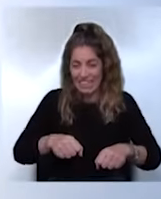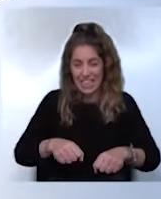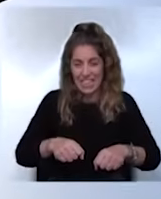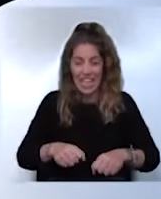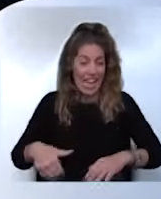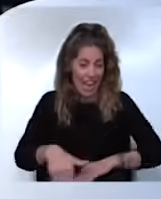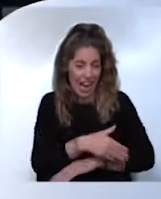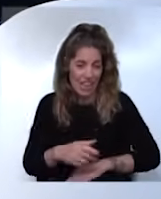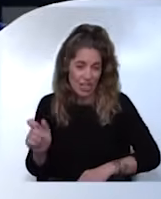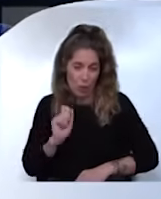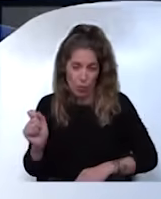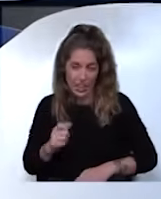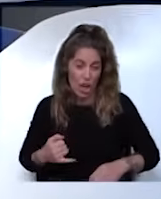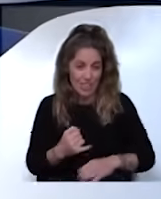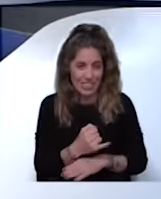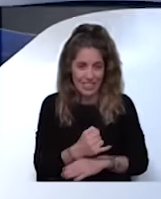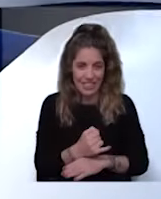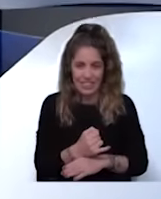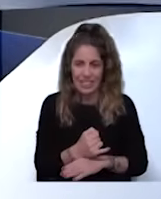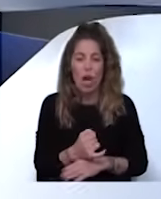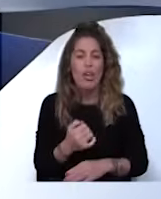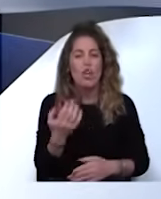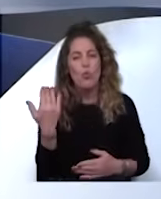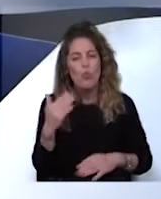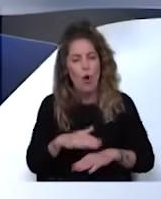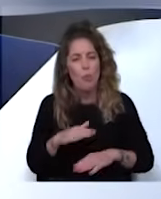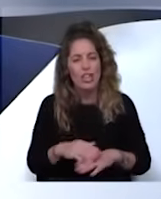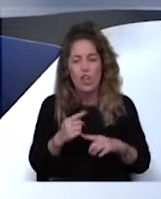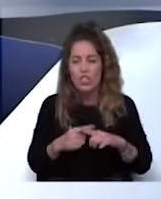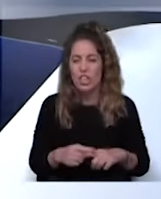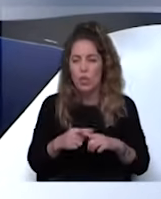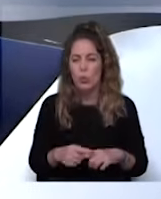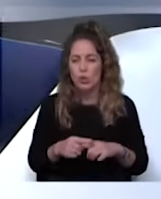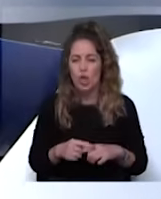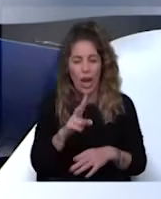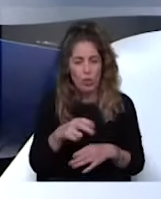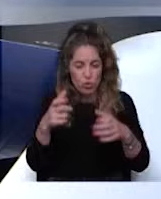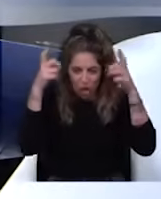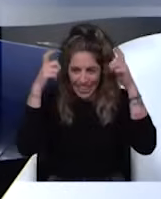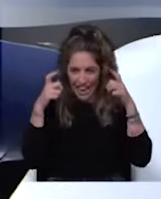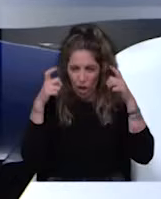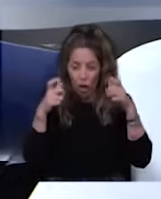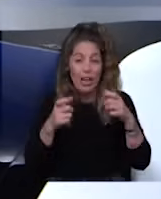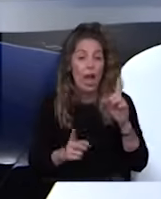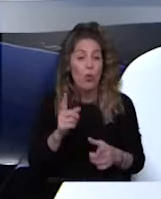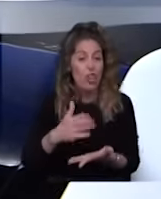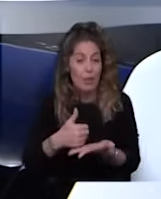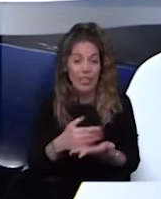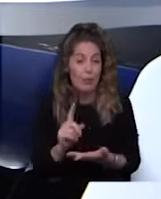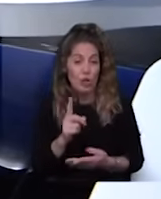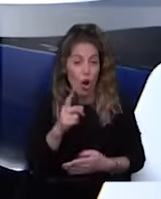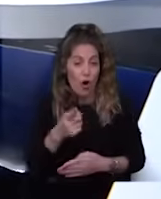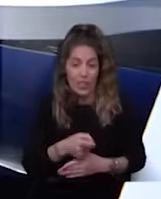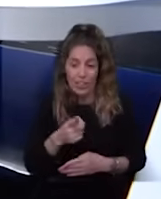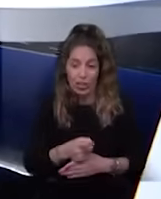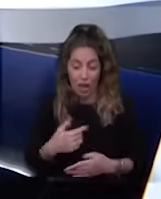las vías públicas y en los siniestros de tránsito Bueno pero en su momento se llegó a discutir el uso del casco No de hecho había departamentos en los que no era obligatorio el uso del casco y hasta el